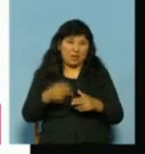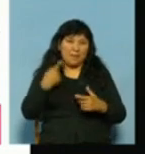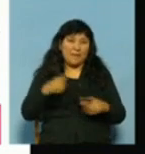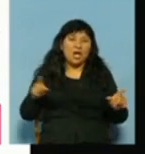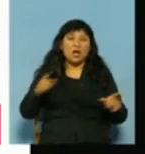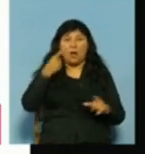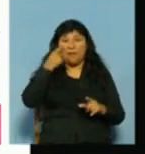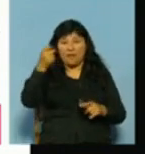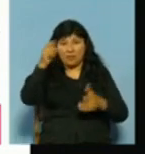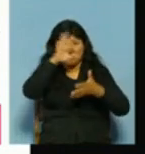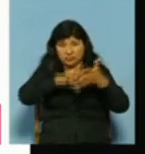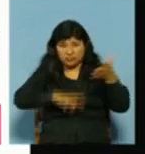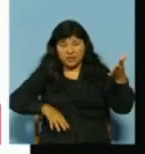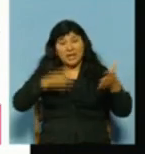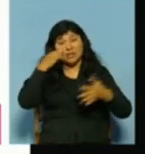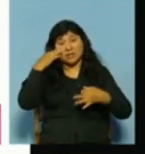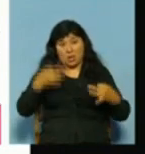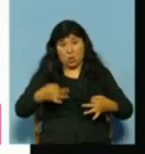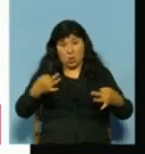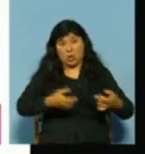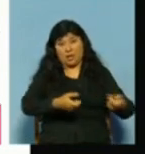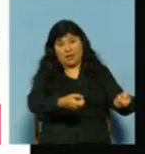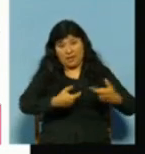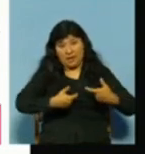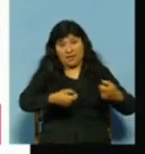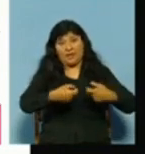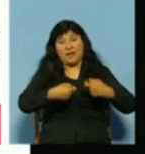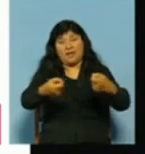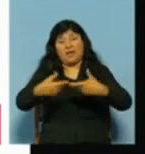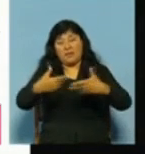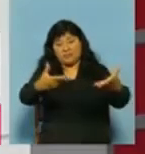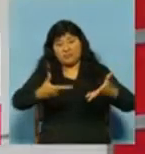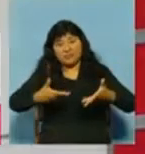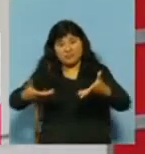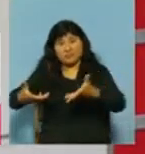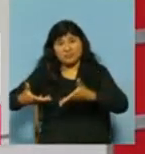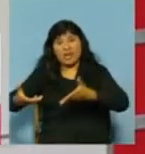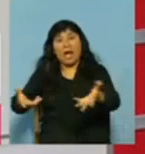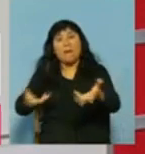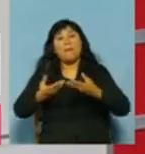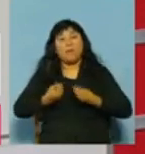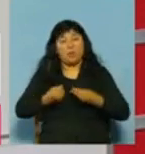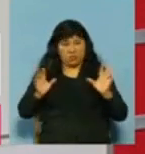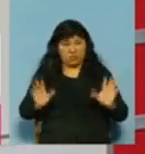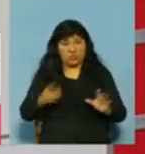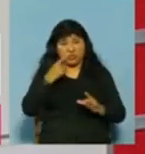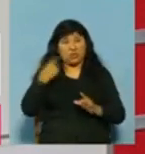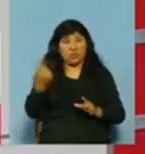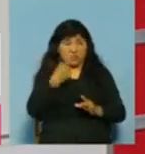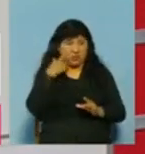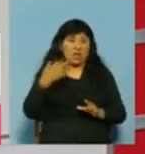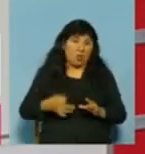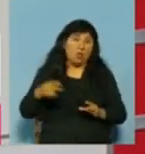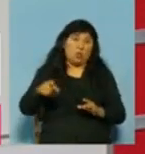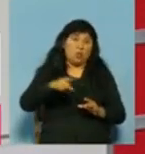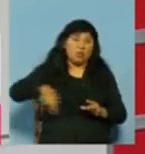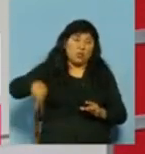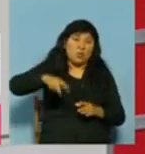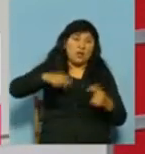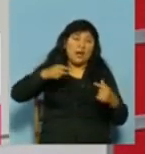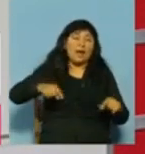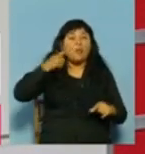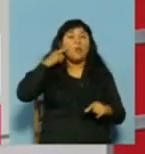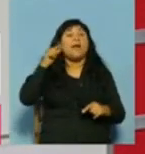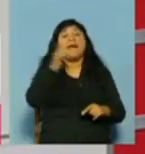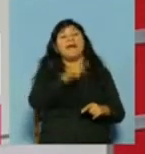vamos a recibir muchas notas como estas de diferentes organismos, como decimos, como tendría que ser, ¿no?, por el